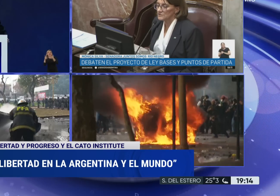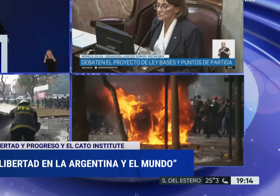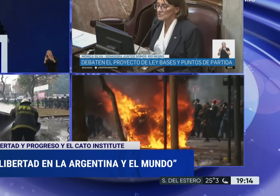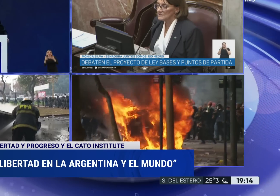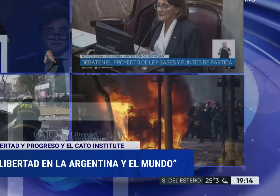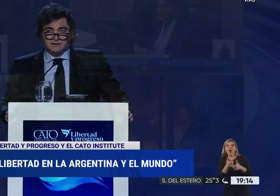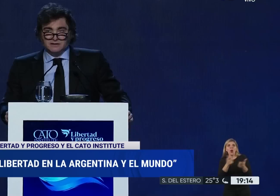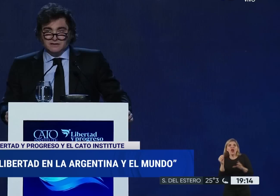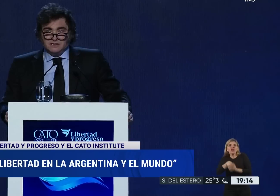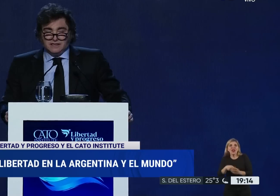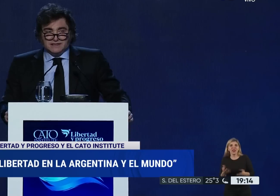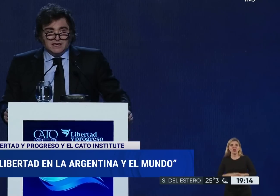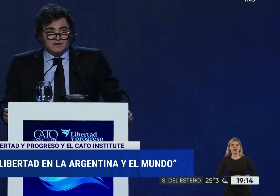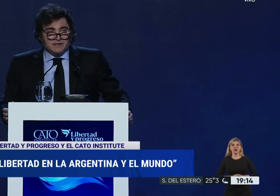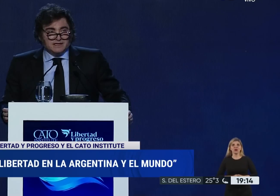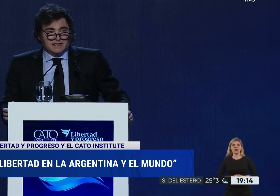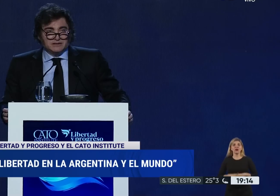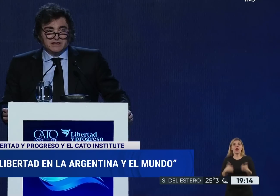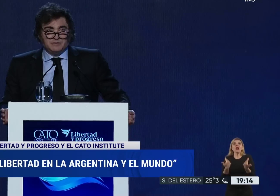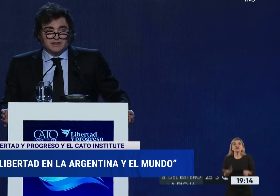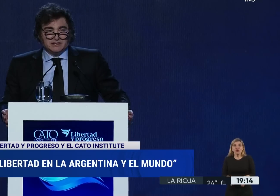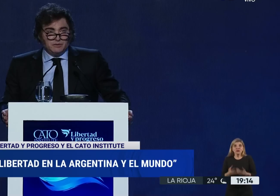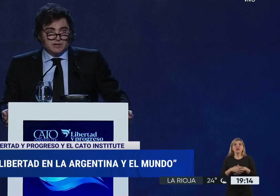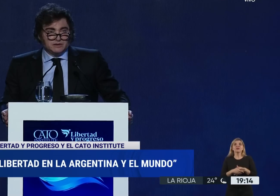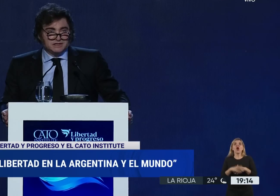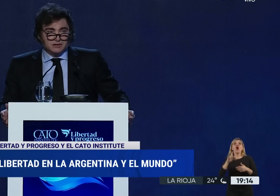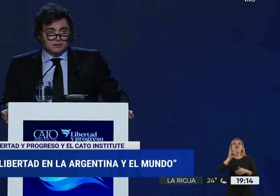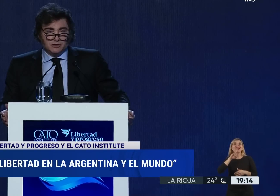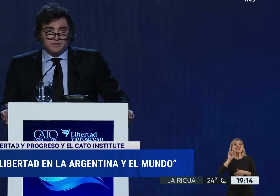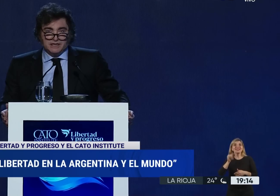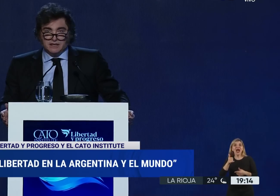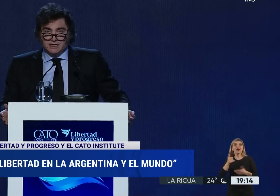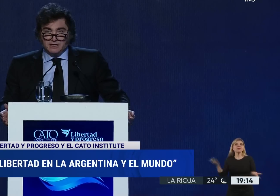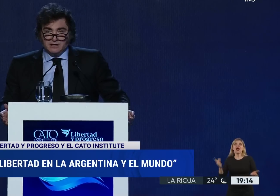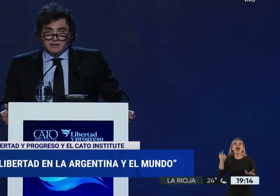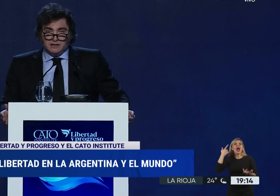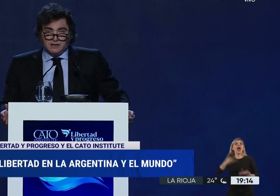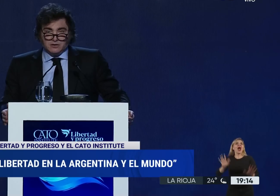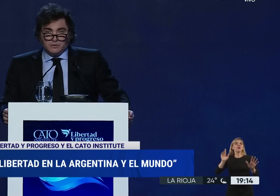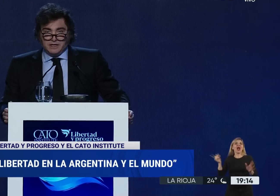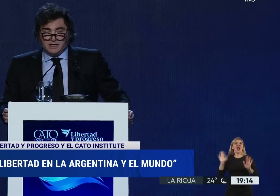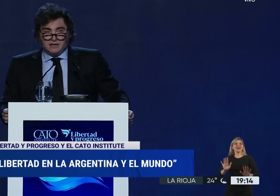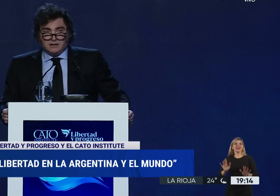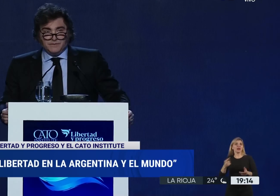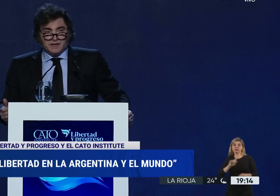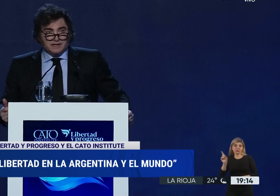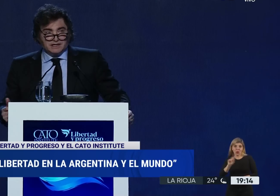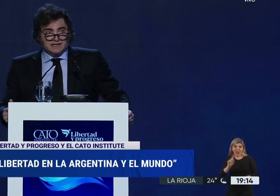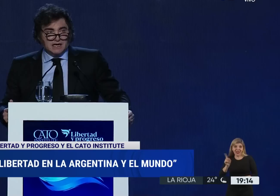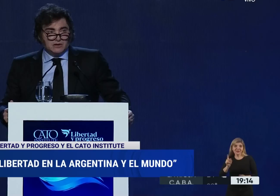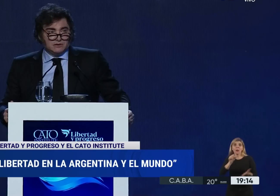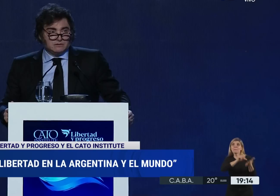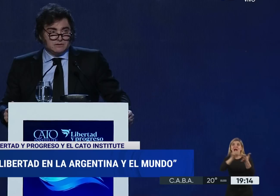contenido. Es decir, la convergencia no se da porque sí, porque entonces si no todo país que